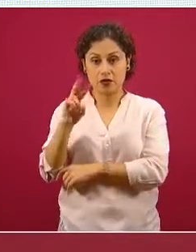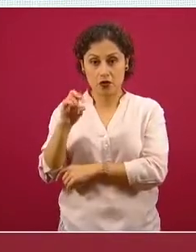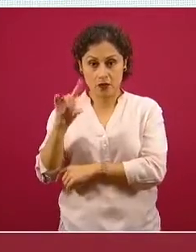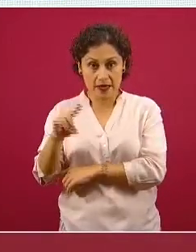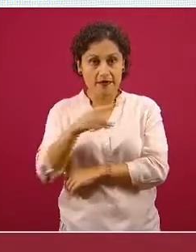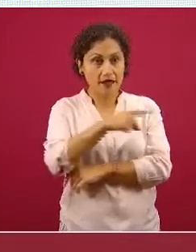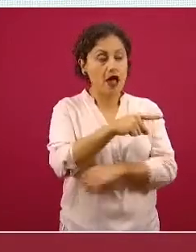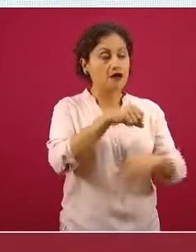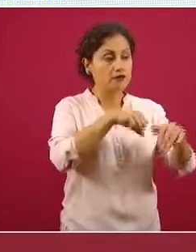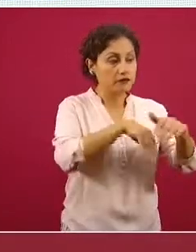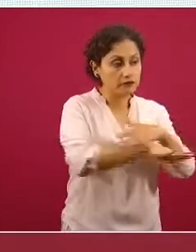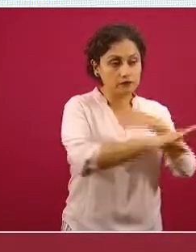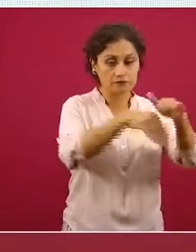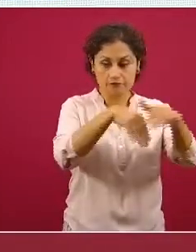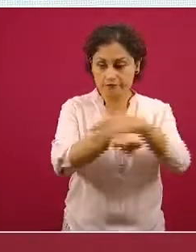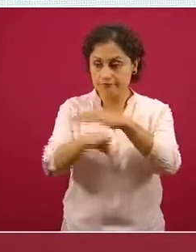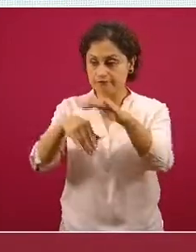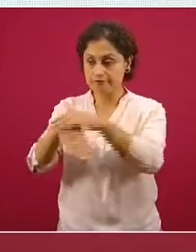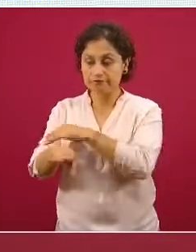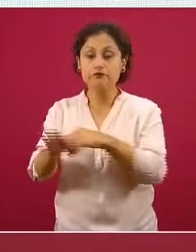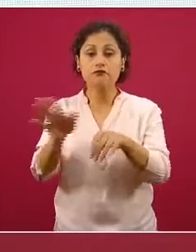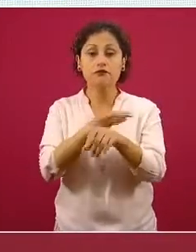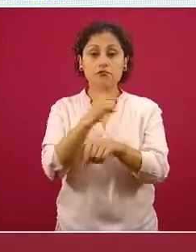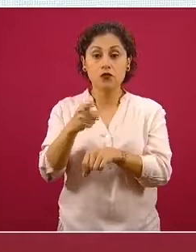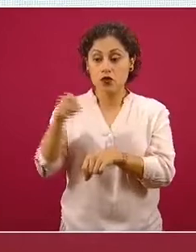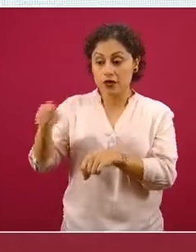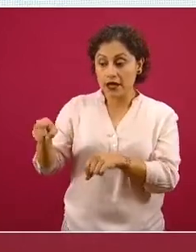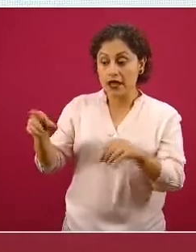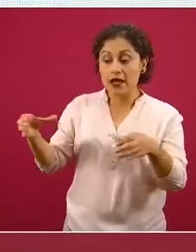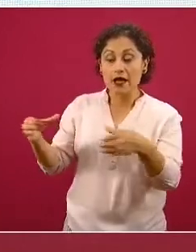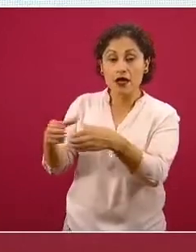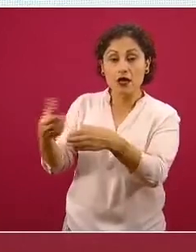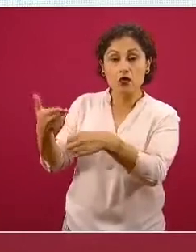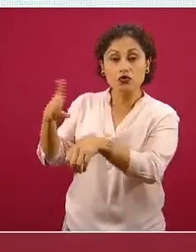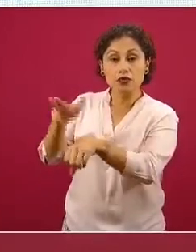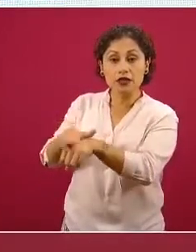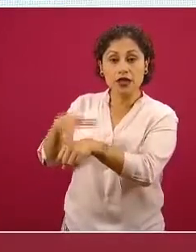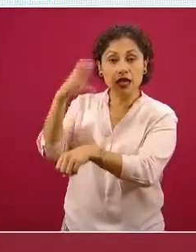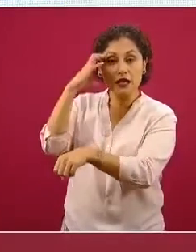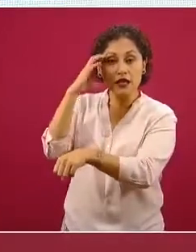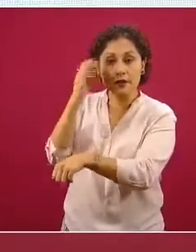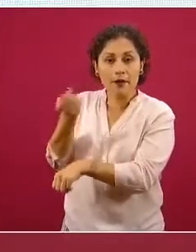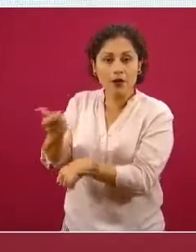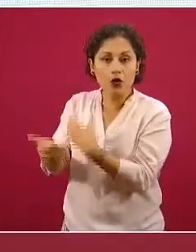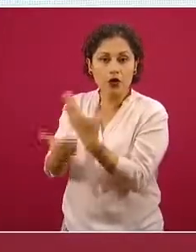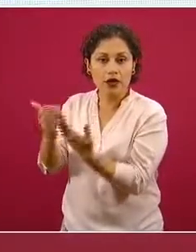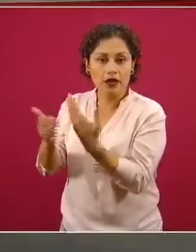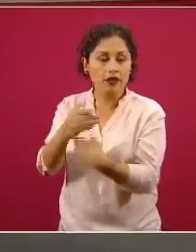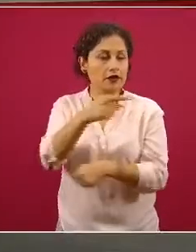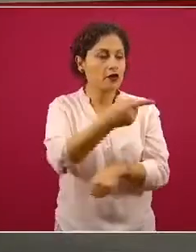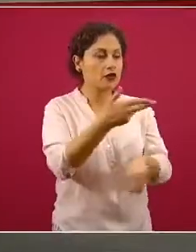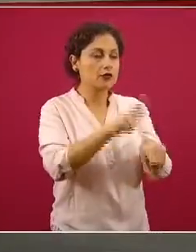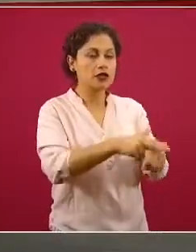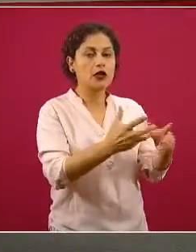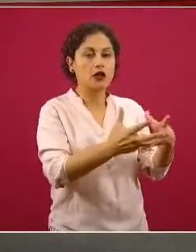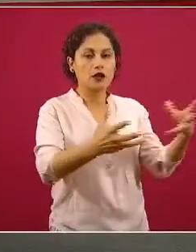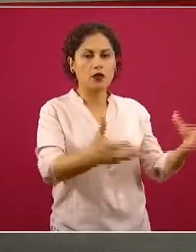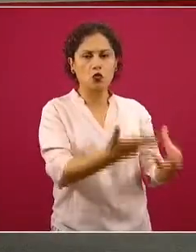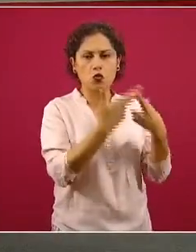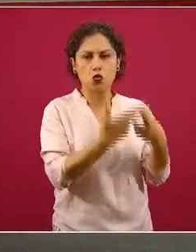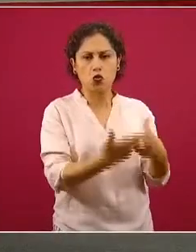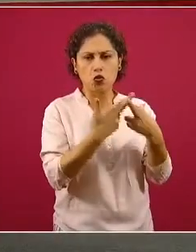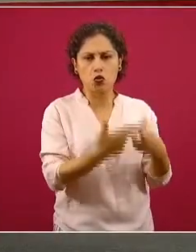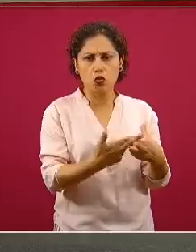hospitales una disponibilidad menor de camas y en otros hospitales todavía una gran disponibilidad. Si